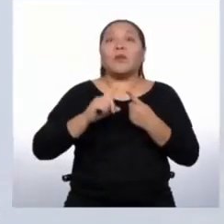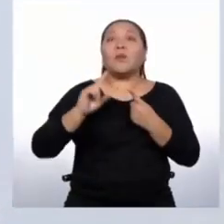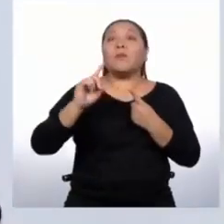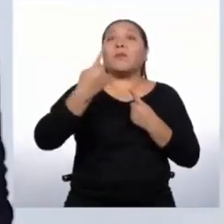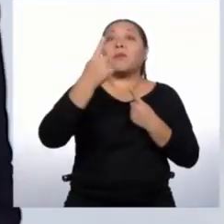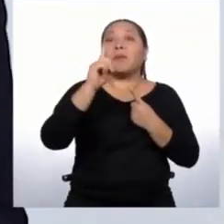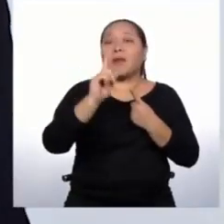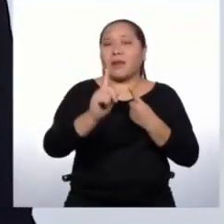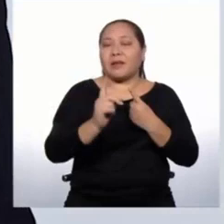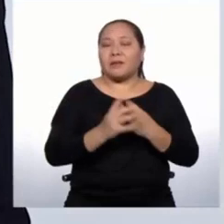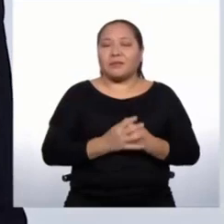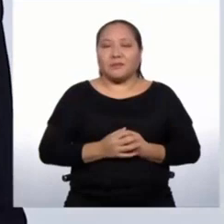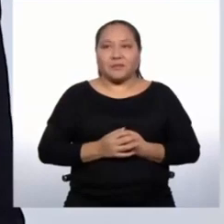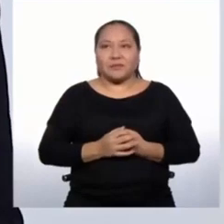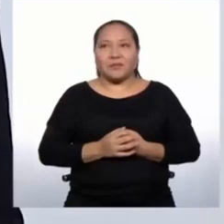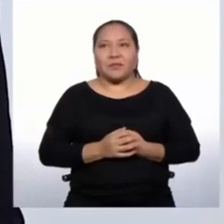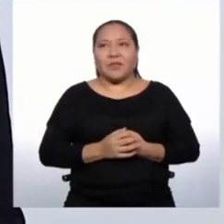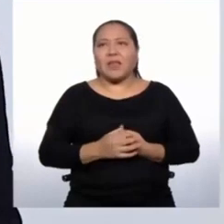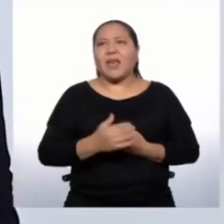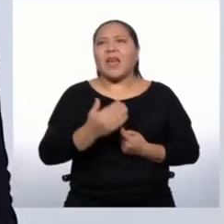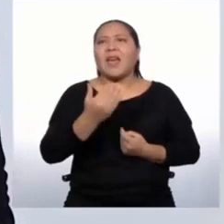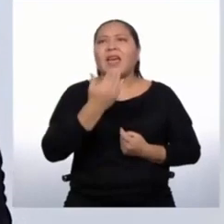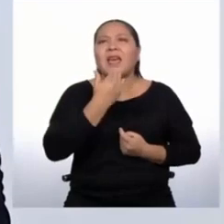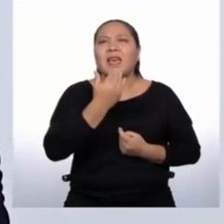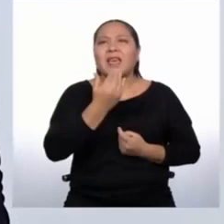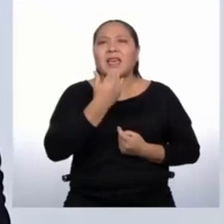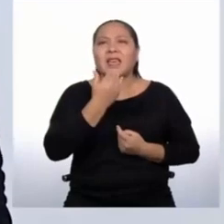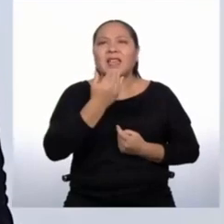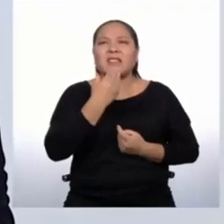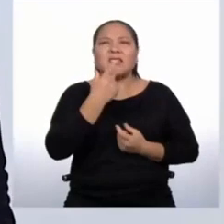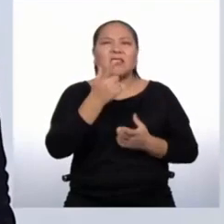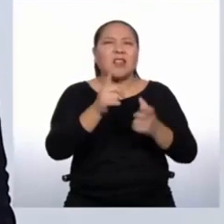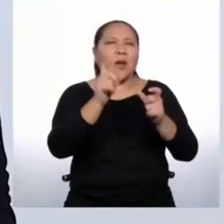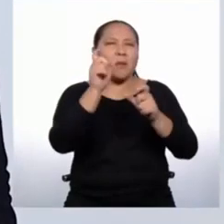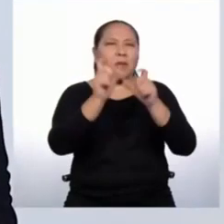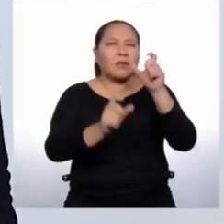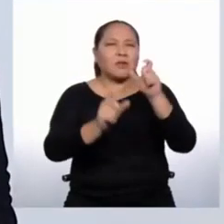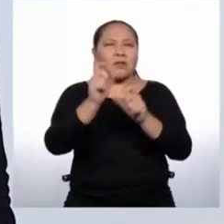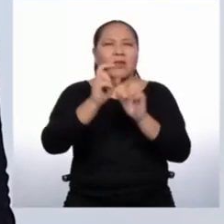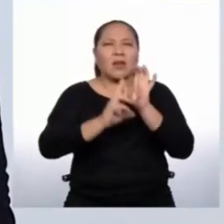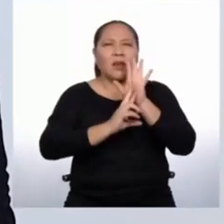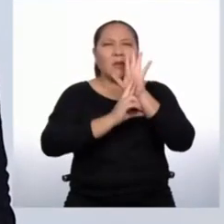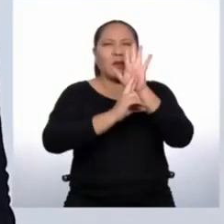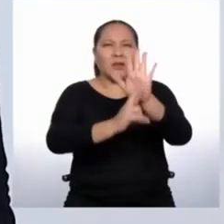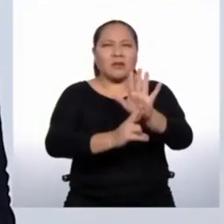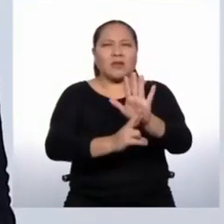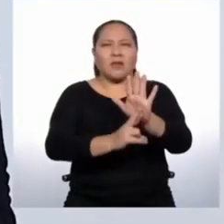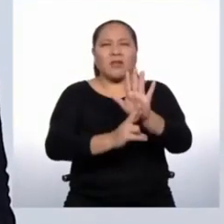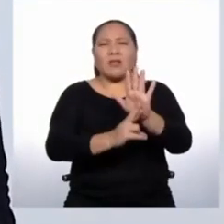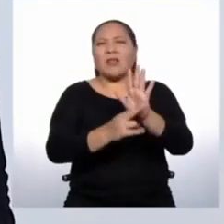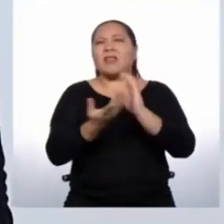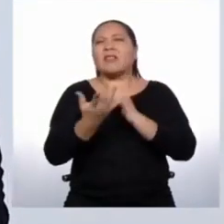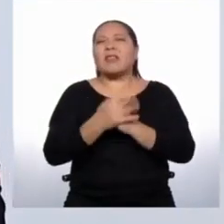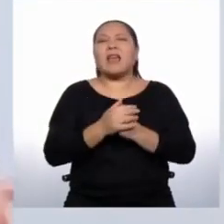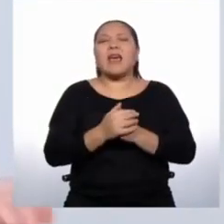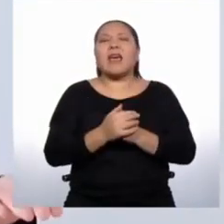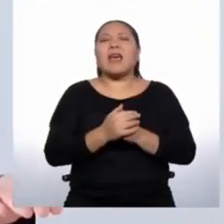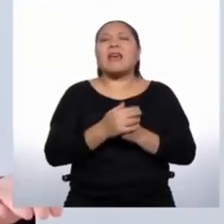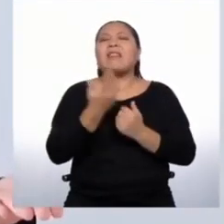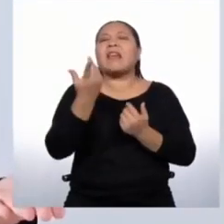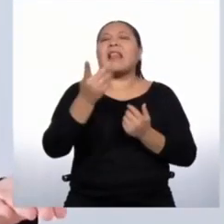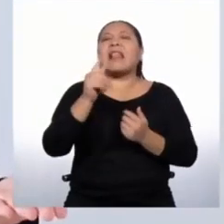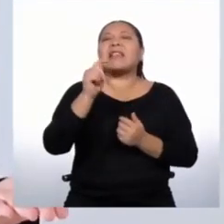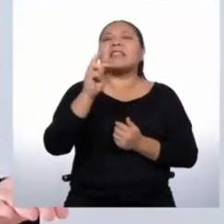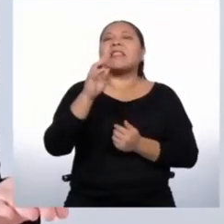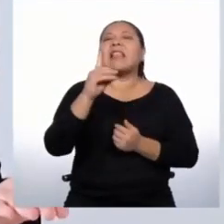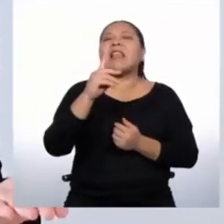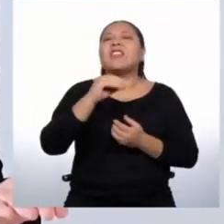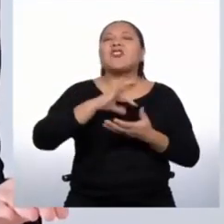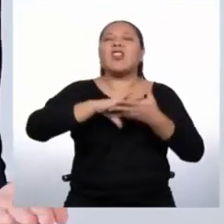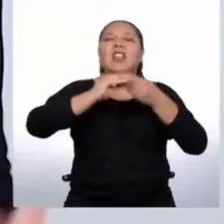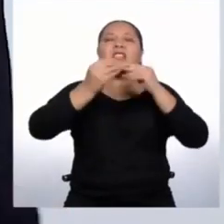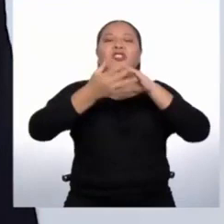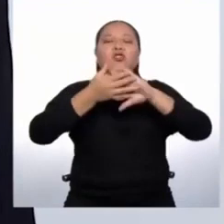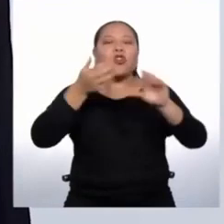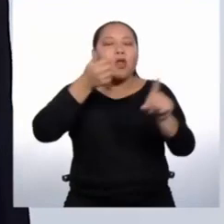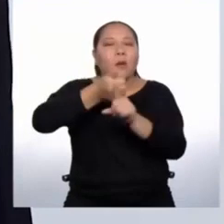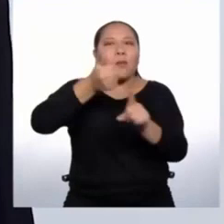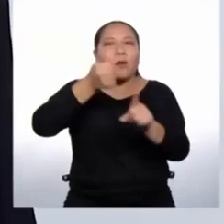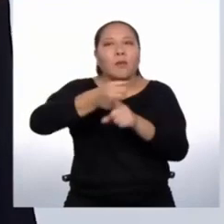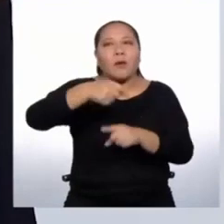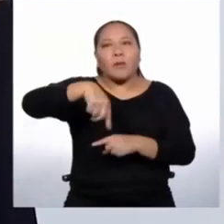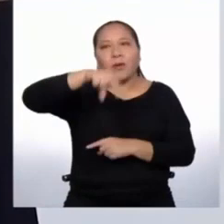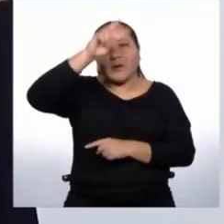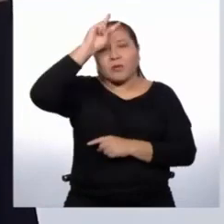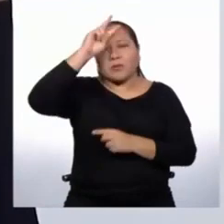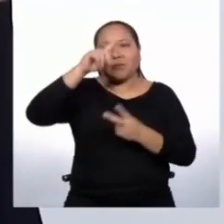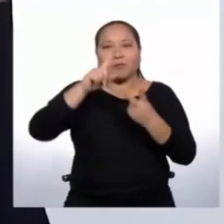1. ¿Quiénes eran los personajes que representaban las tradiciones peruanas? ¿Qué los caracterizaba?